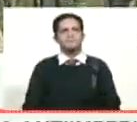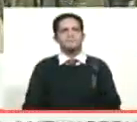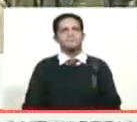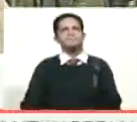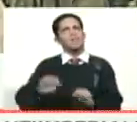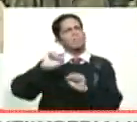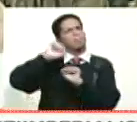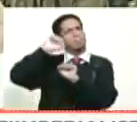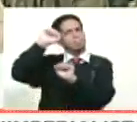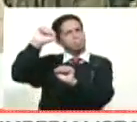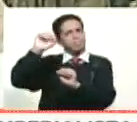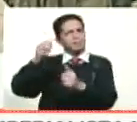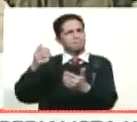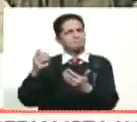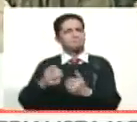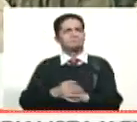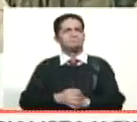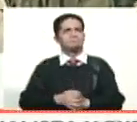Rechacemos el show